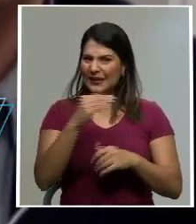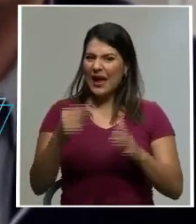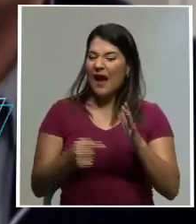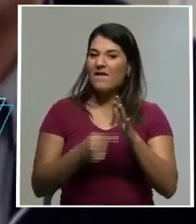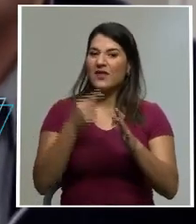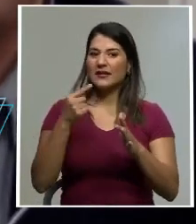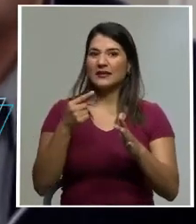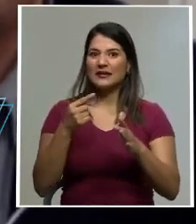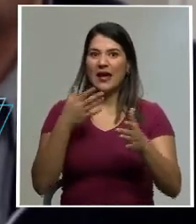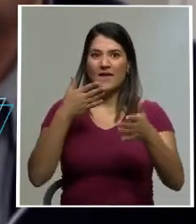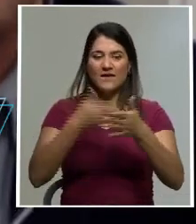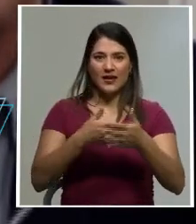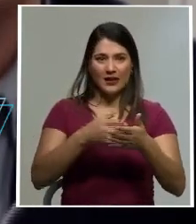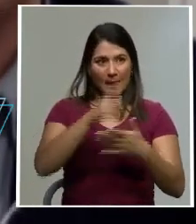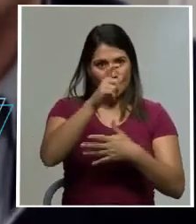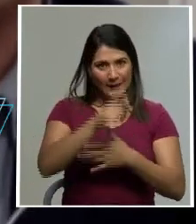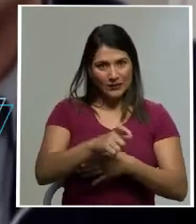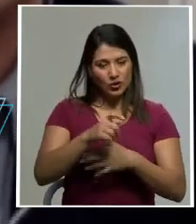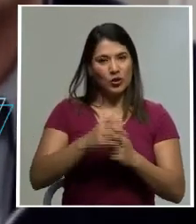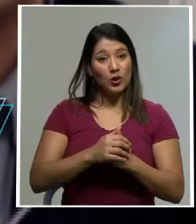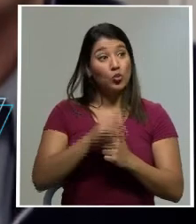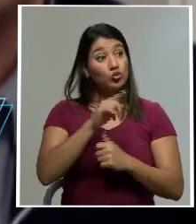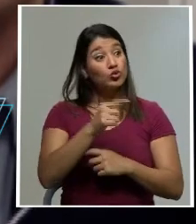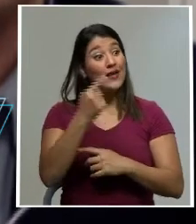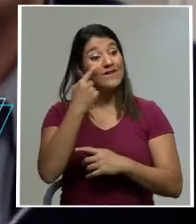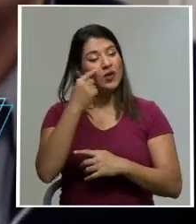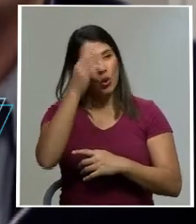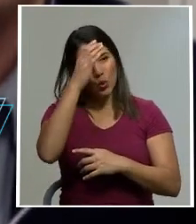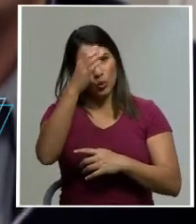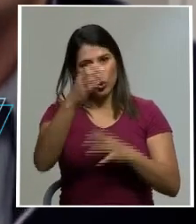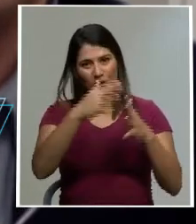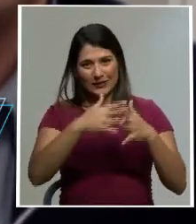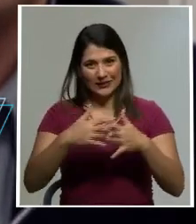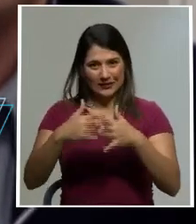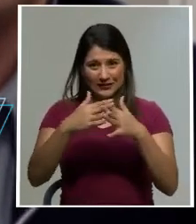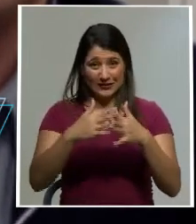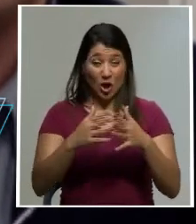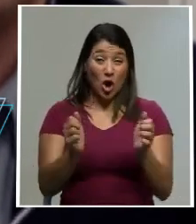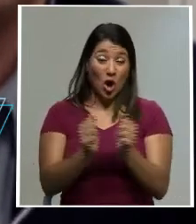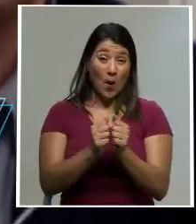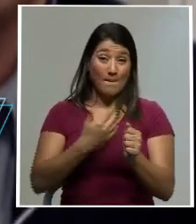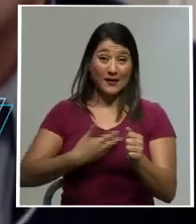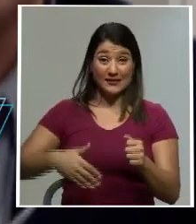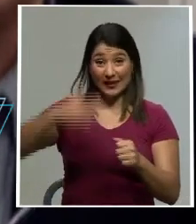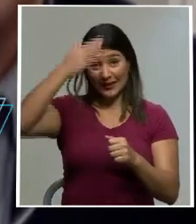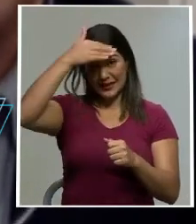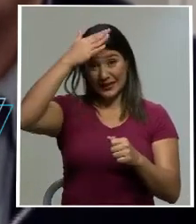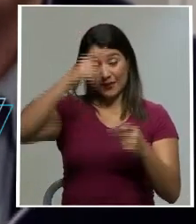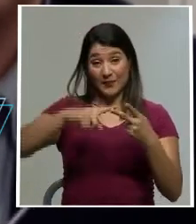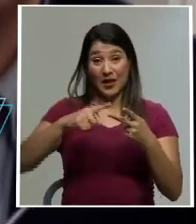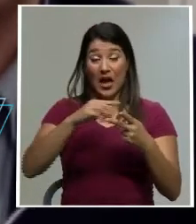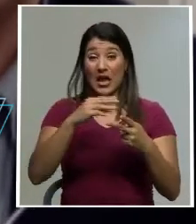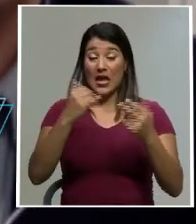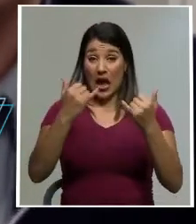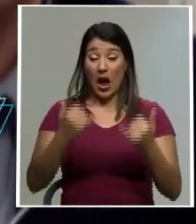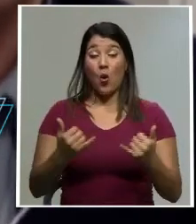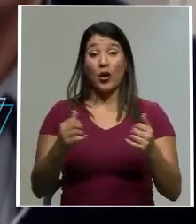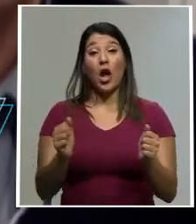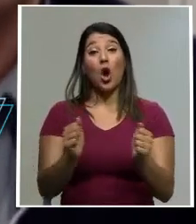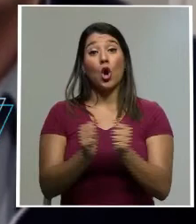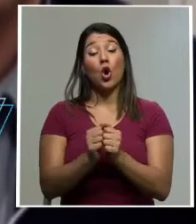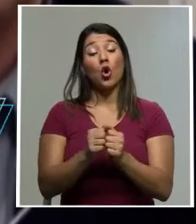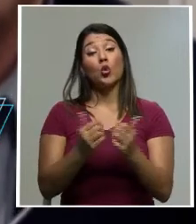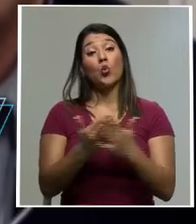gente. Te tocó ver la cultura estadounidense en la era Trump y ahora en el tránsito de la